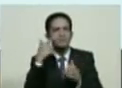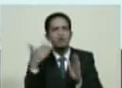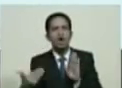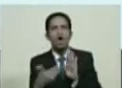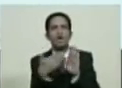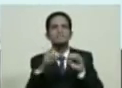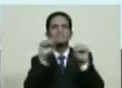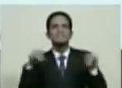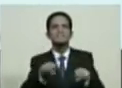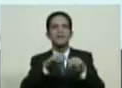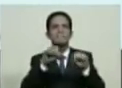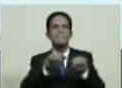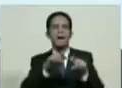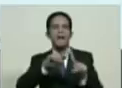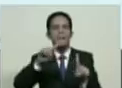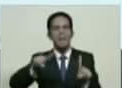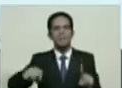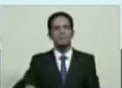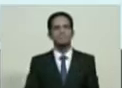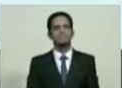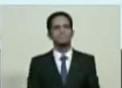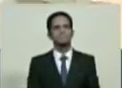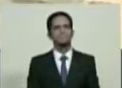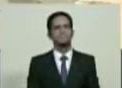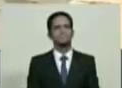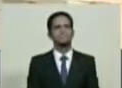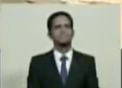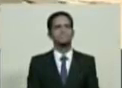del sistema eléctrico en la entidad. Escuchemos.